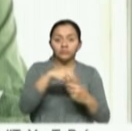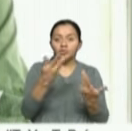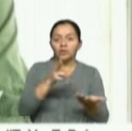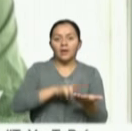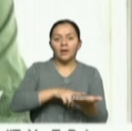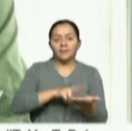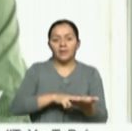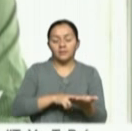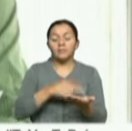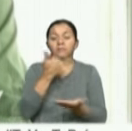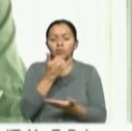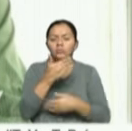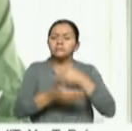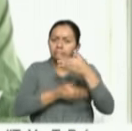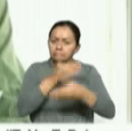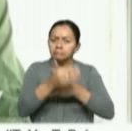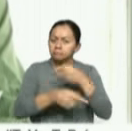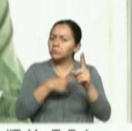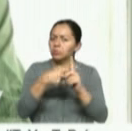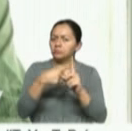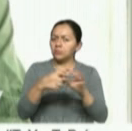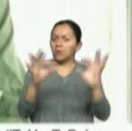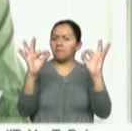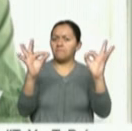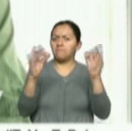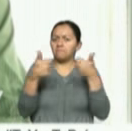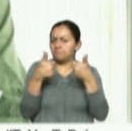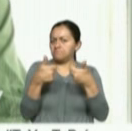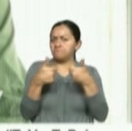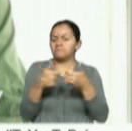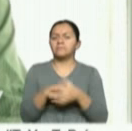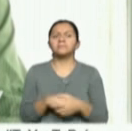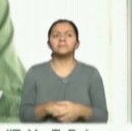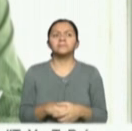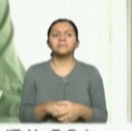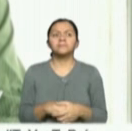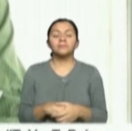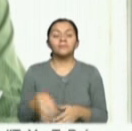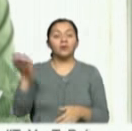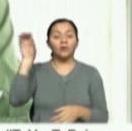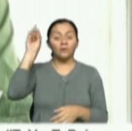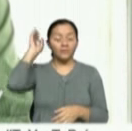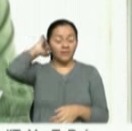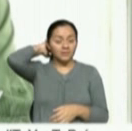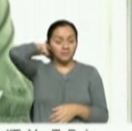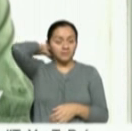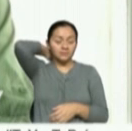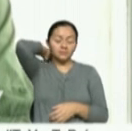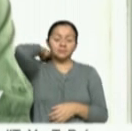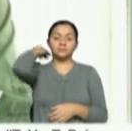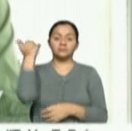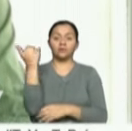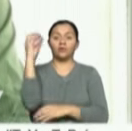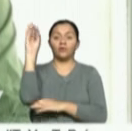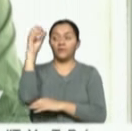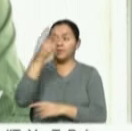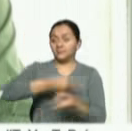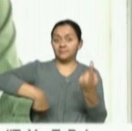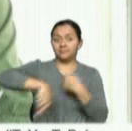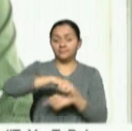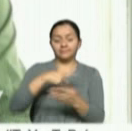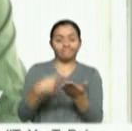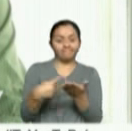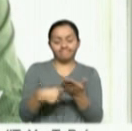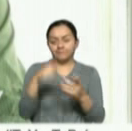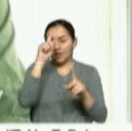marcha viento en popa. La conferencia ha resultado